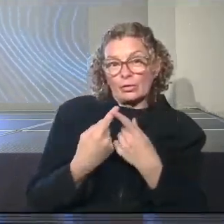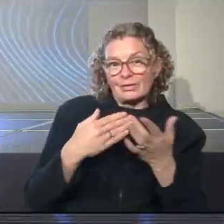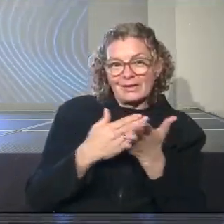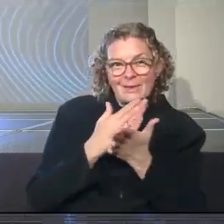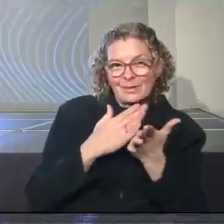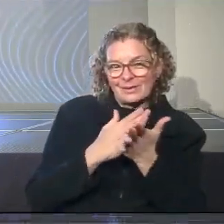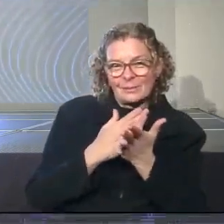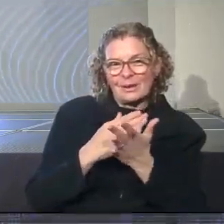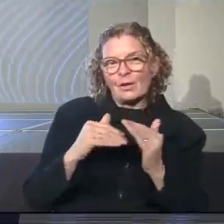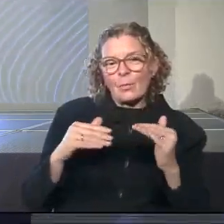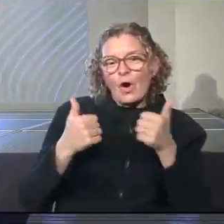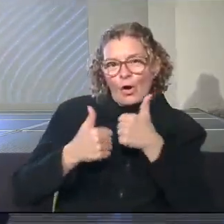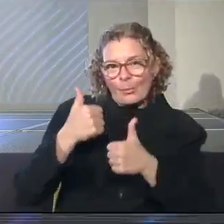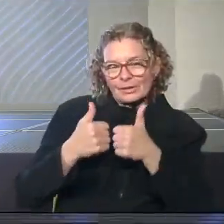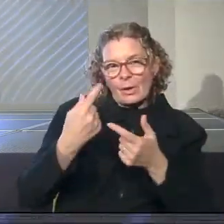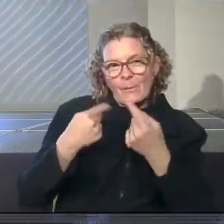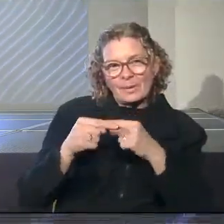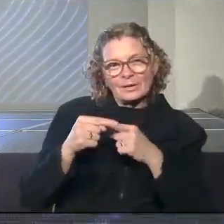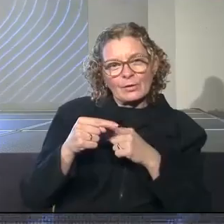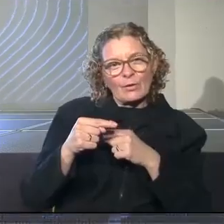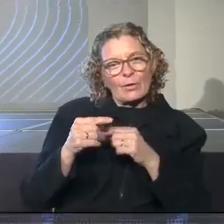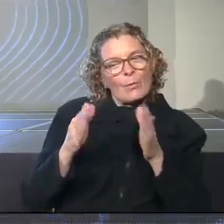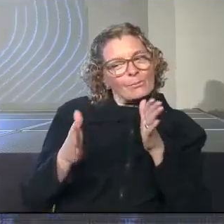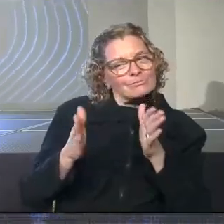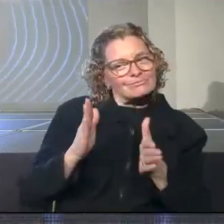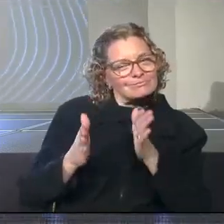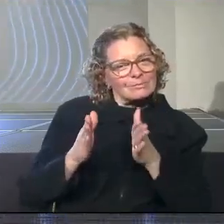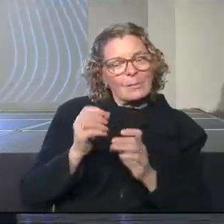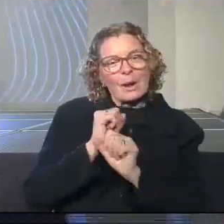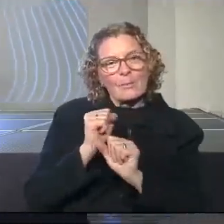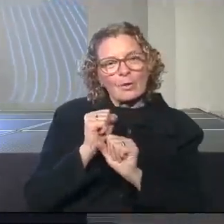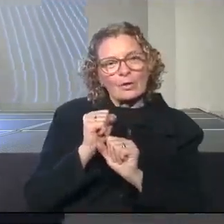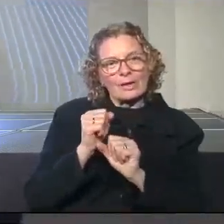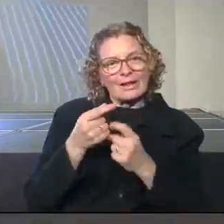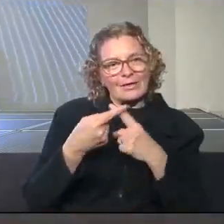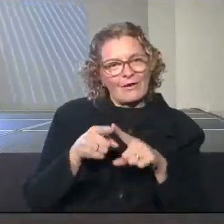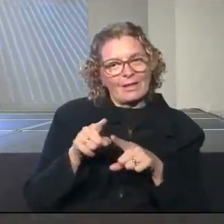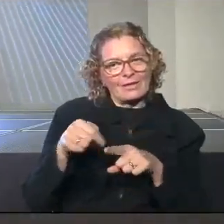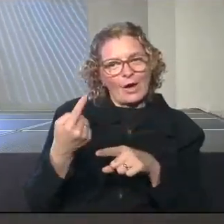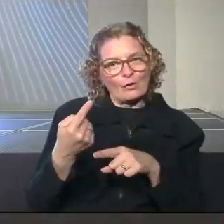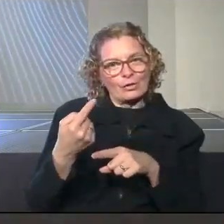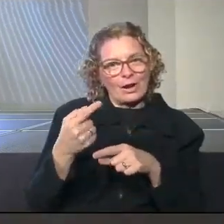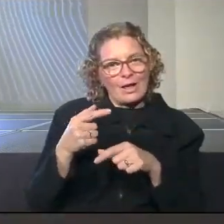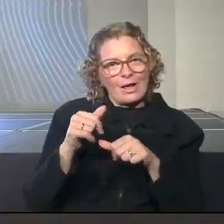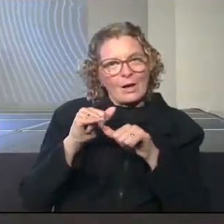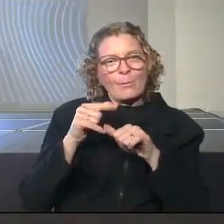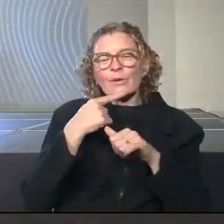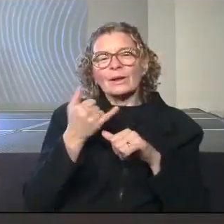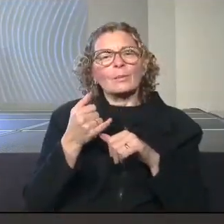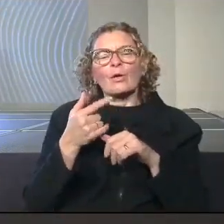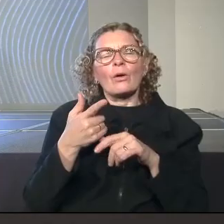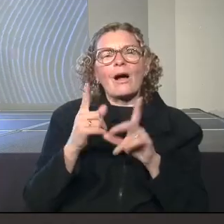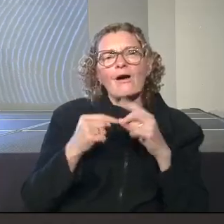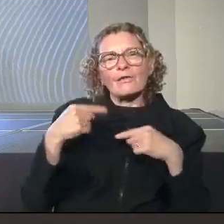que tienen que ser competitivos, pero nos tienen que dejar un margen para poder hacer la diferencia en las campañas comerciales. Cuando estamos en